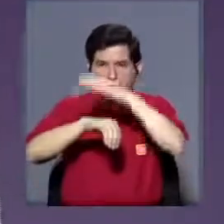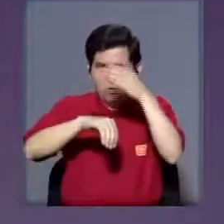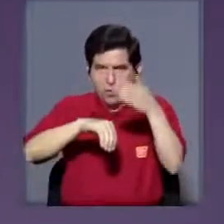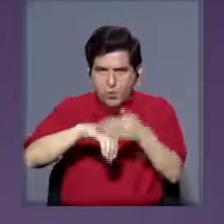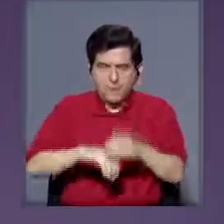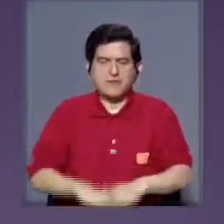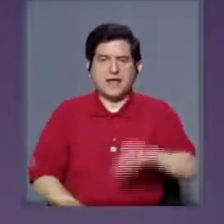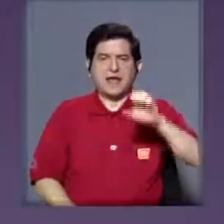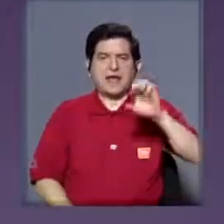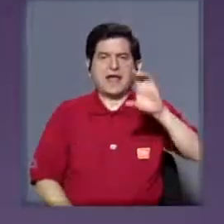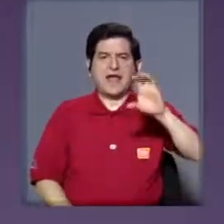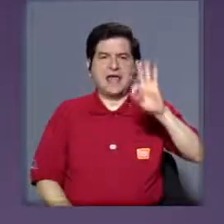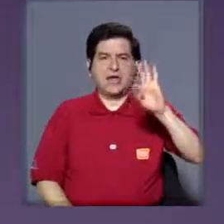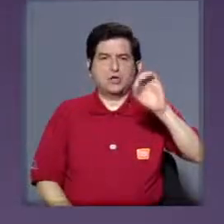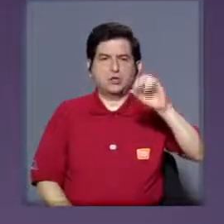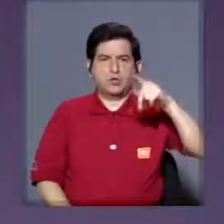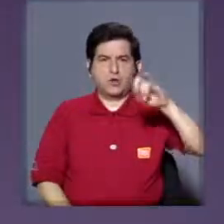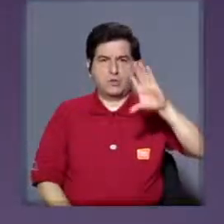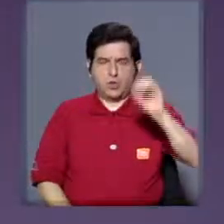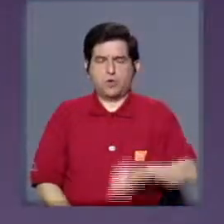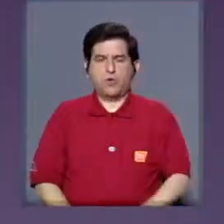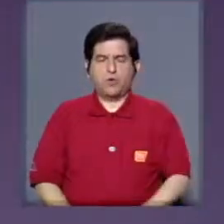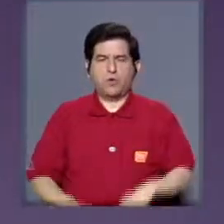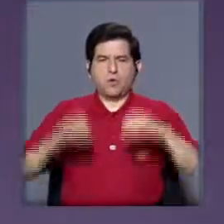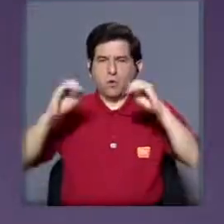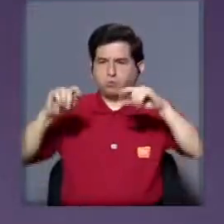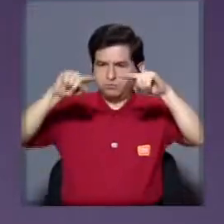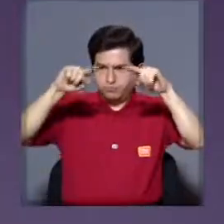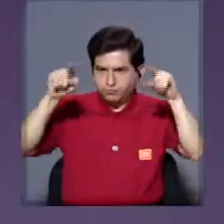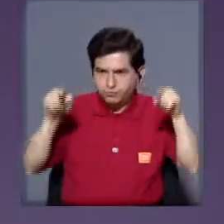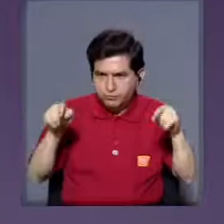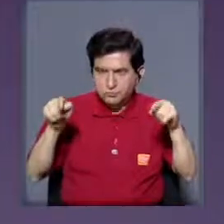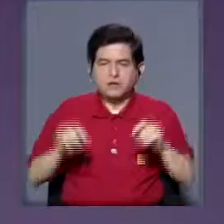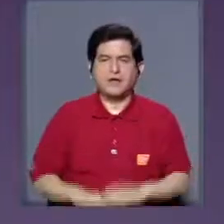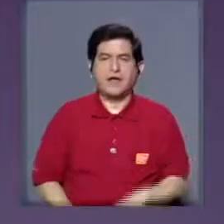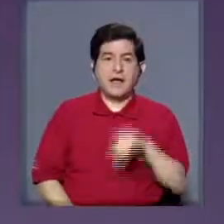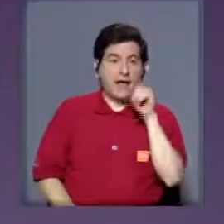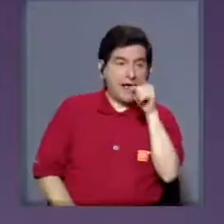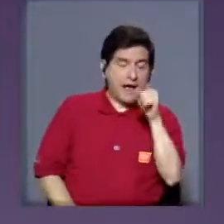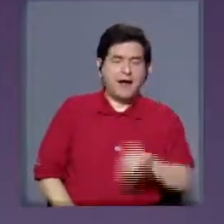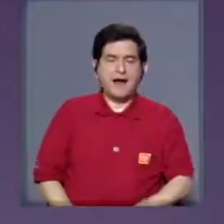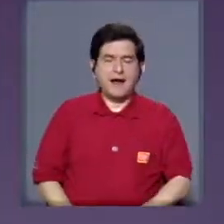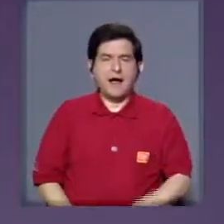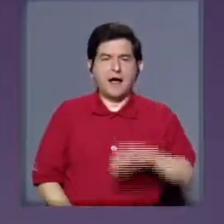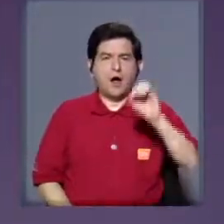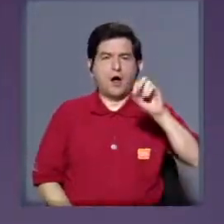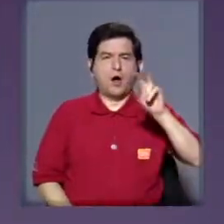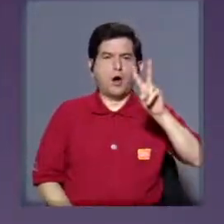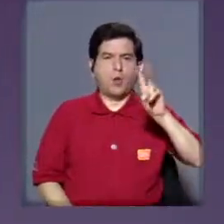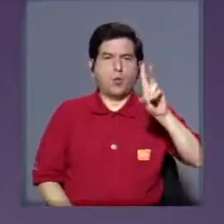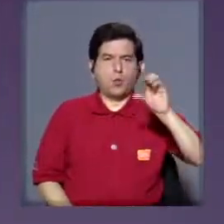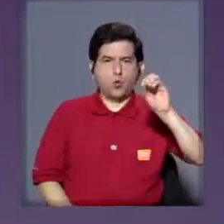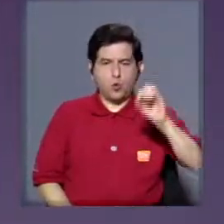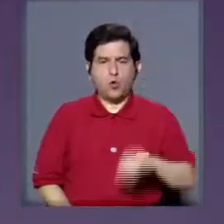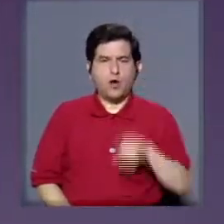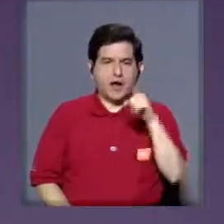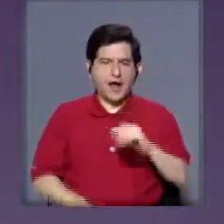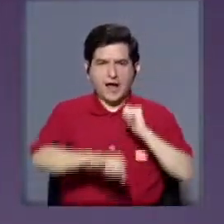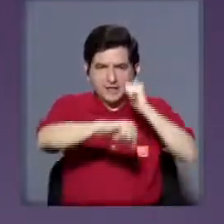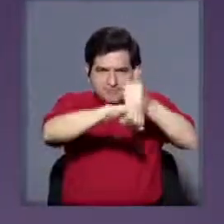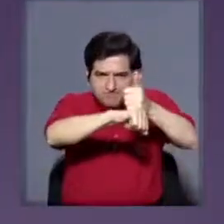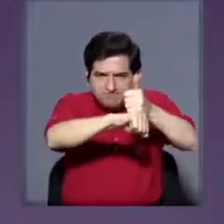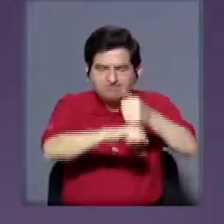eso significa que en las trompas de falopio el óvulo fecundado se implanta ahí